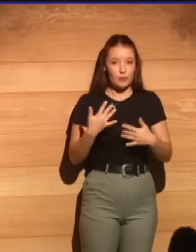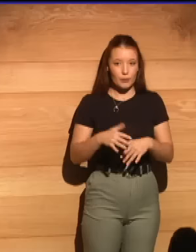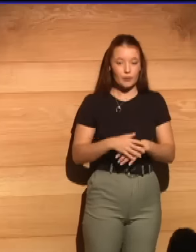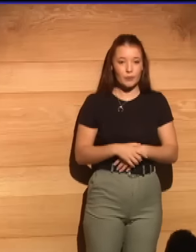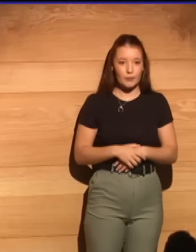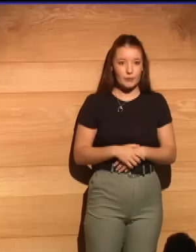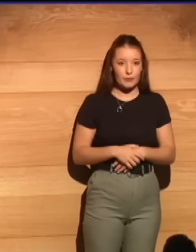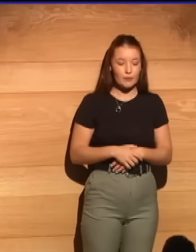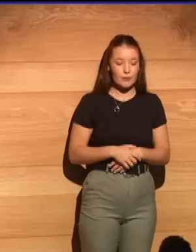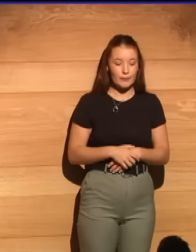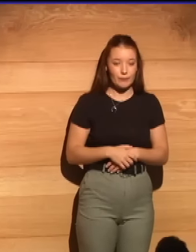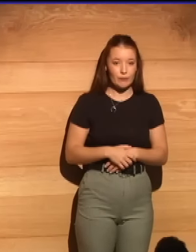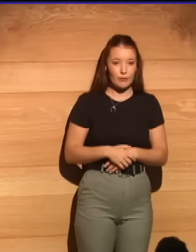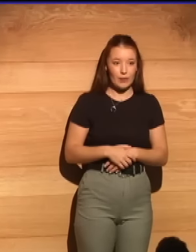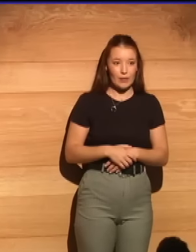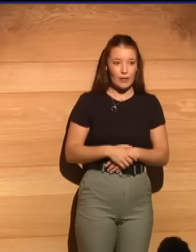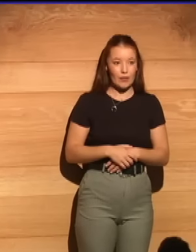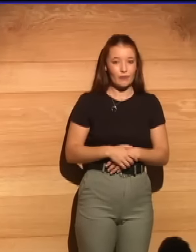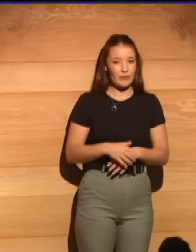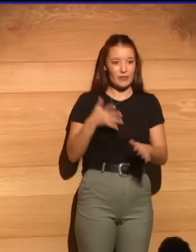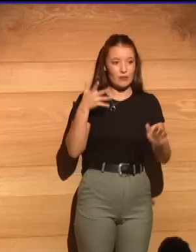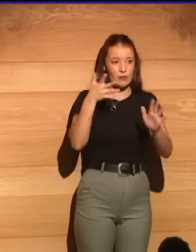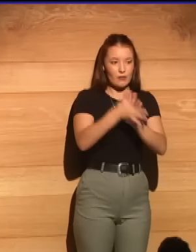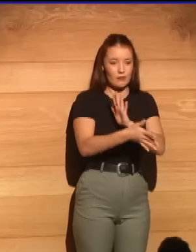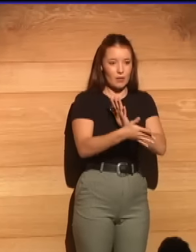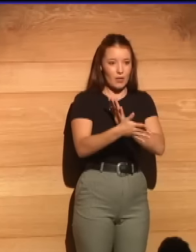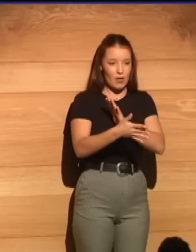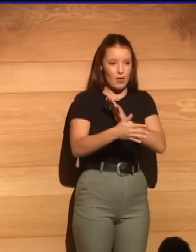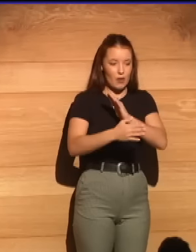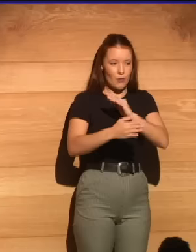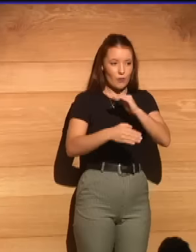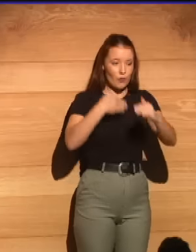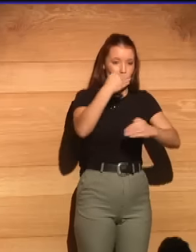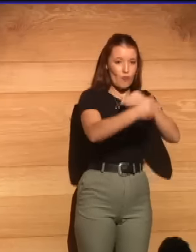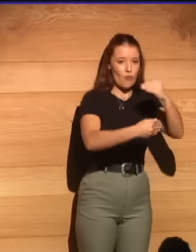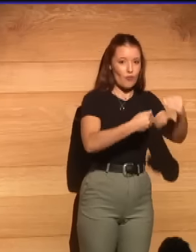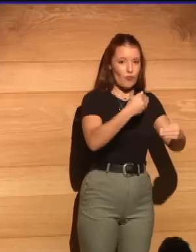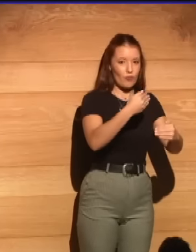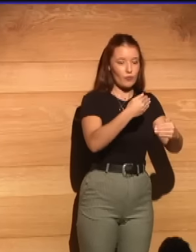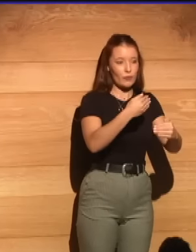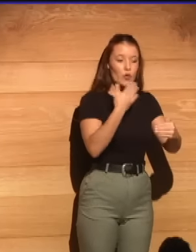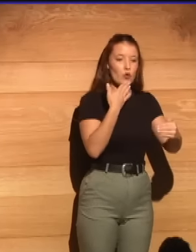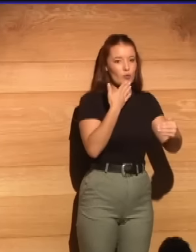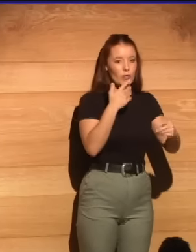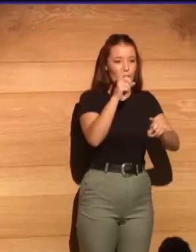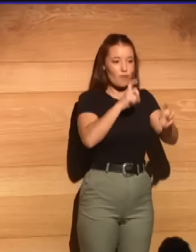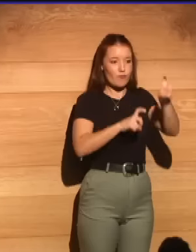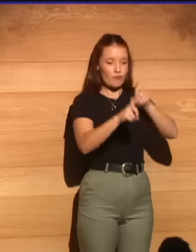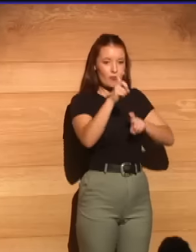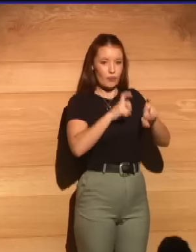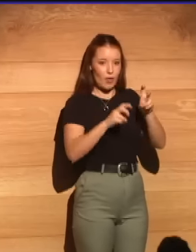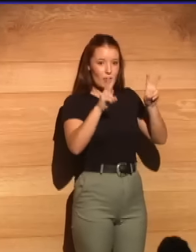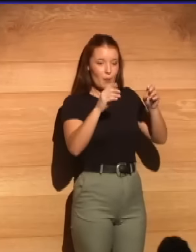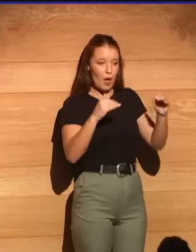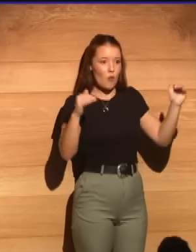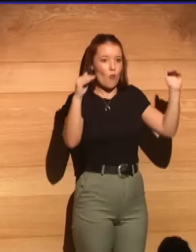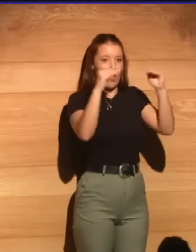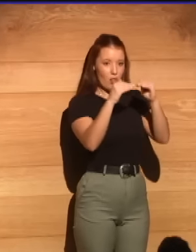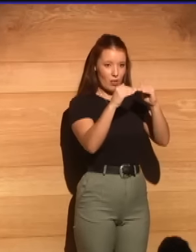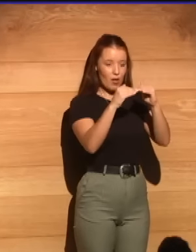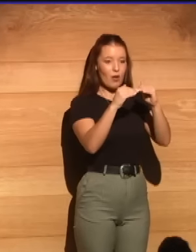términos de pérdida de años de retroceso en cuanto a la igualdad, en cuanto a